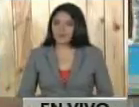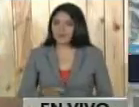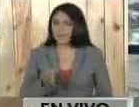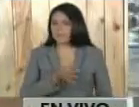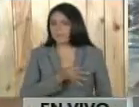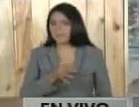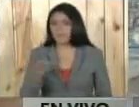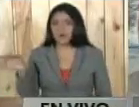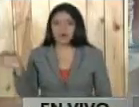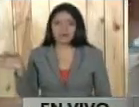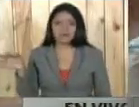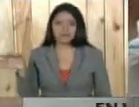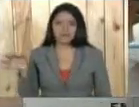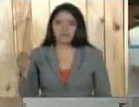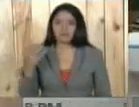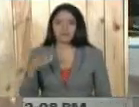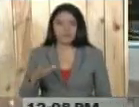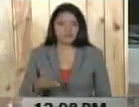extraordinariamente útil